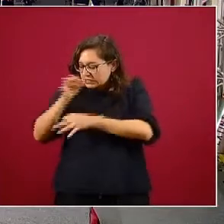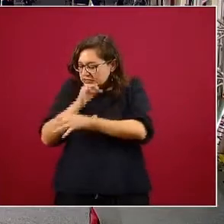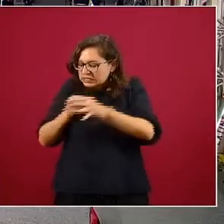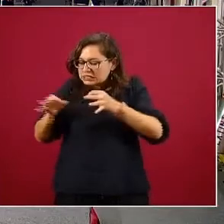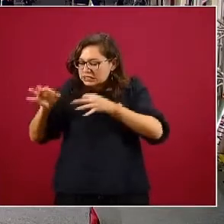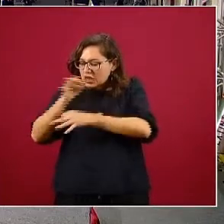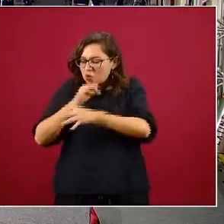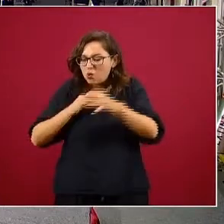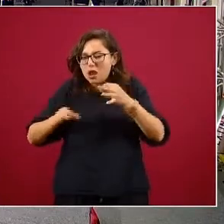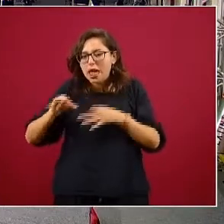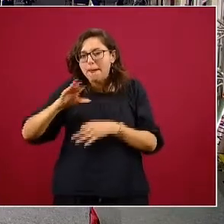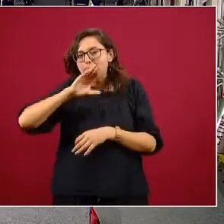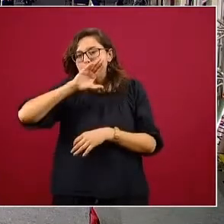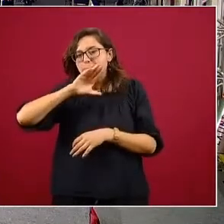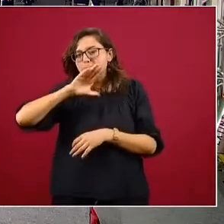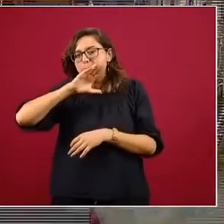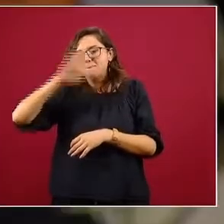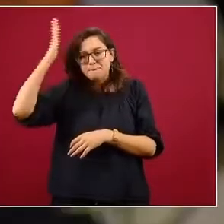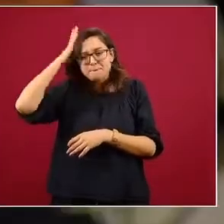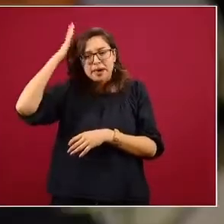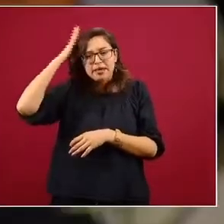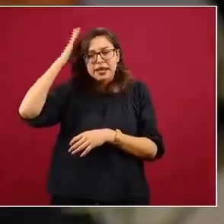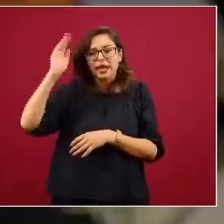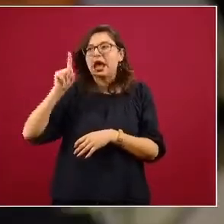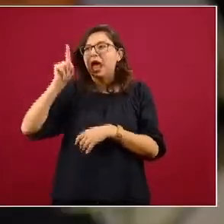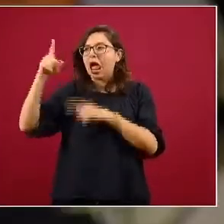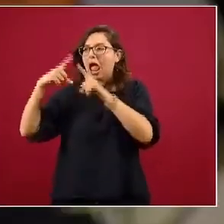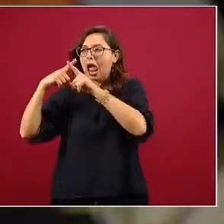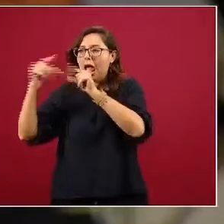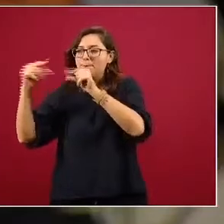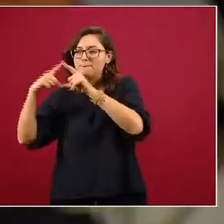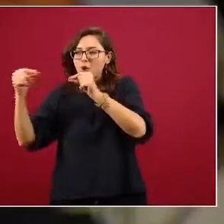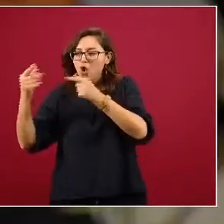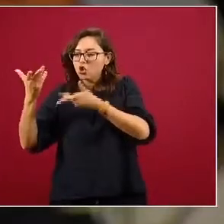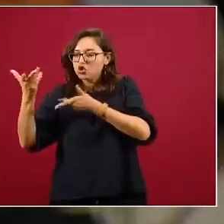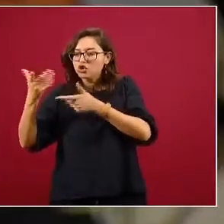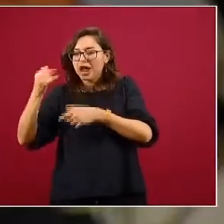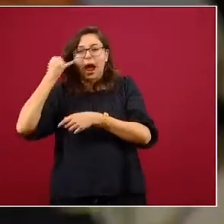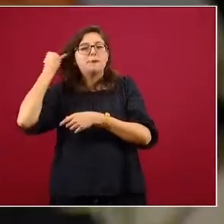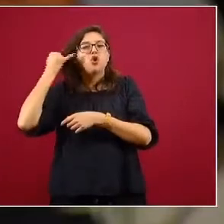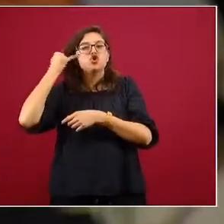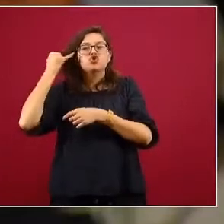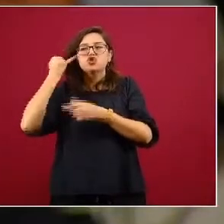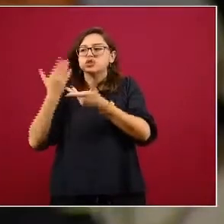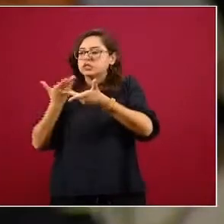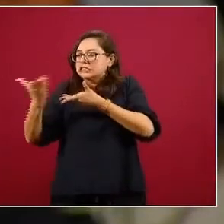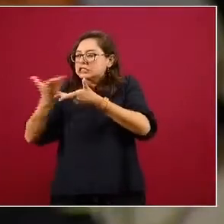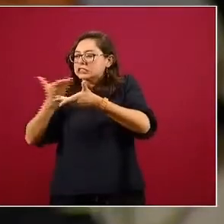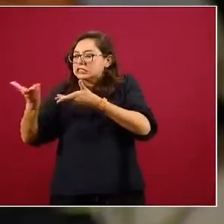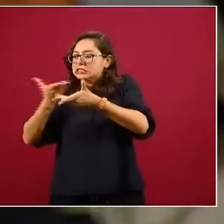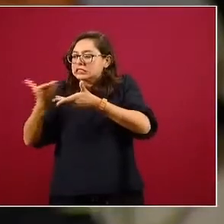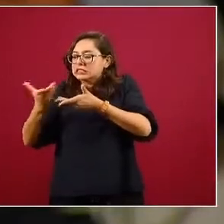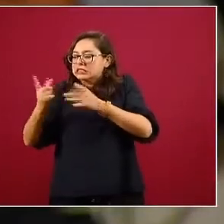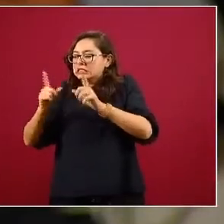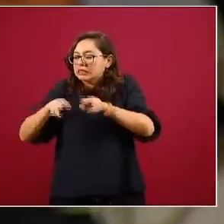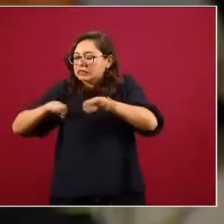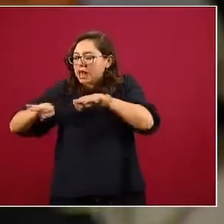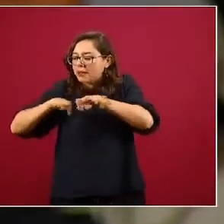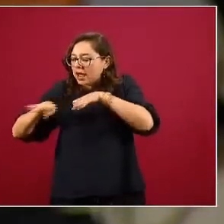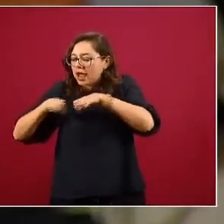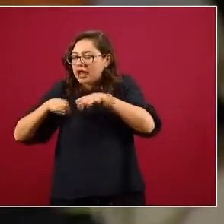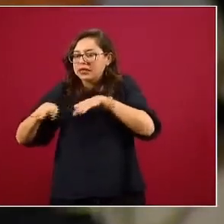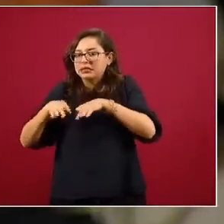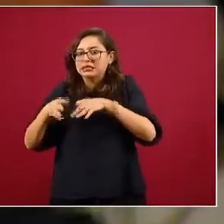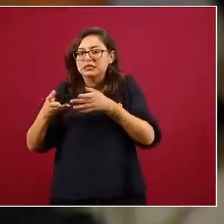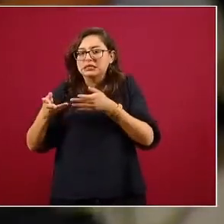Japón. Nosotros recibimos muchas preguntas de gente de Hidalgo para saber si eso, porque la información